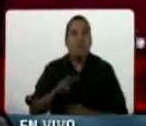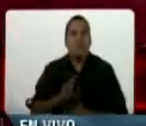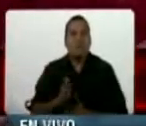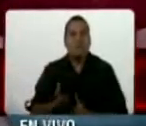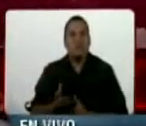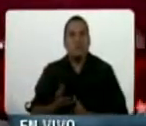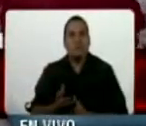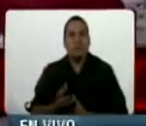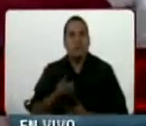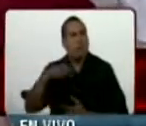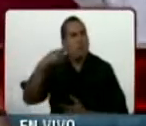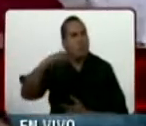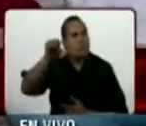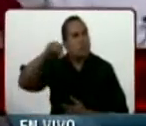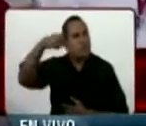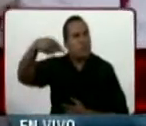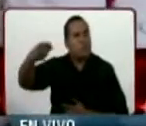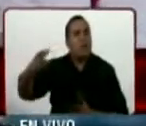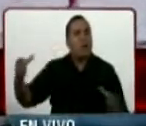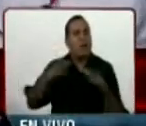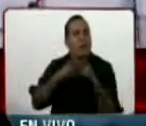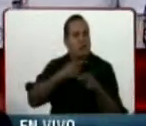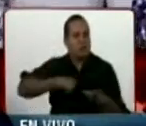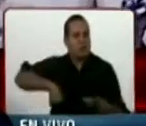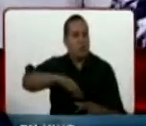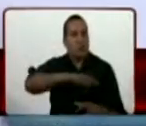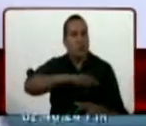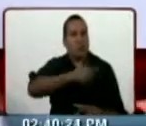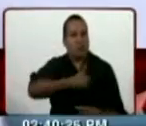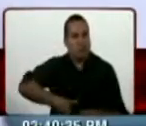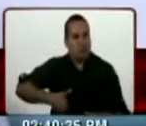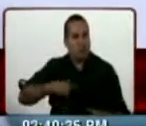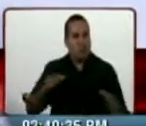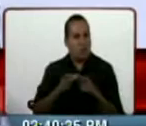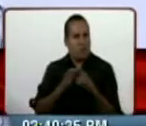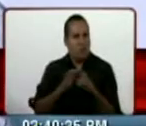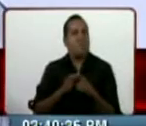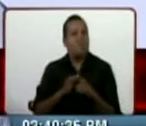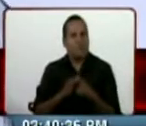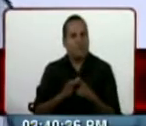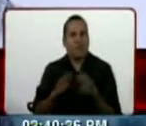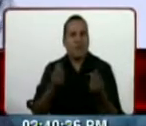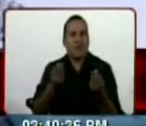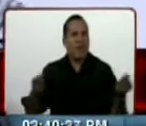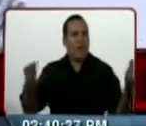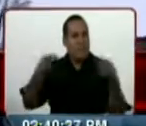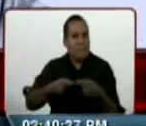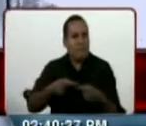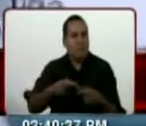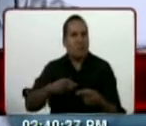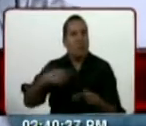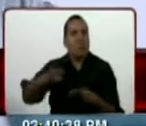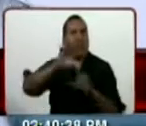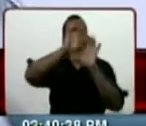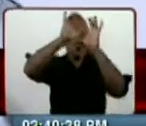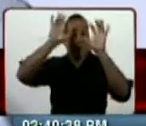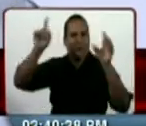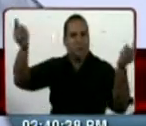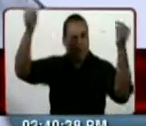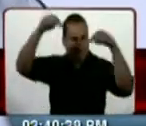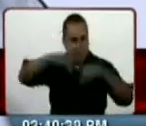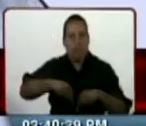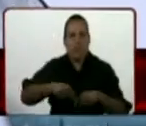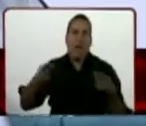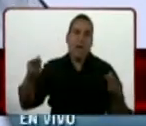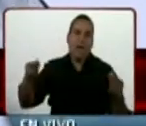en las semanas que vienen, para reunirse con nosotros, conmigo en este caso, para traer inversiones en primera línea de punta de